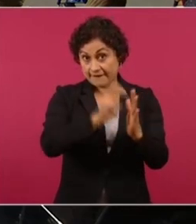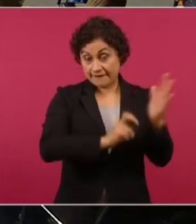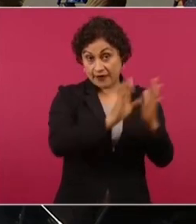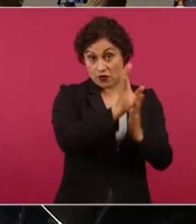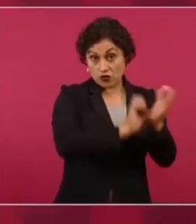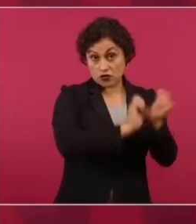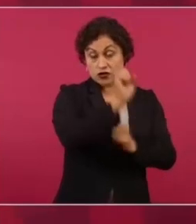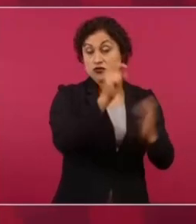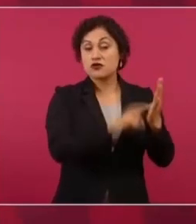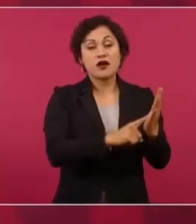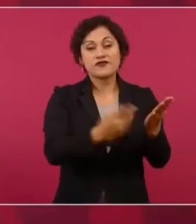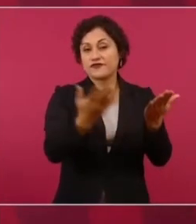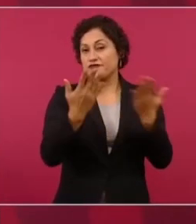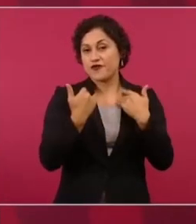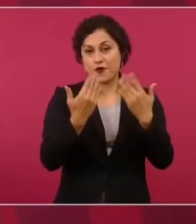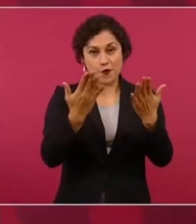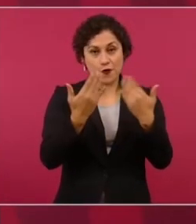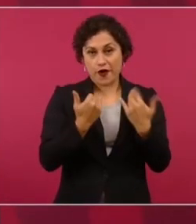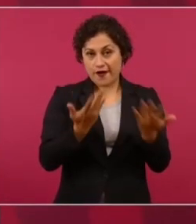constitucional,